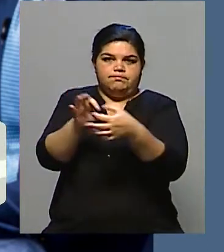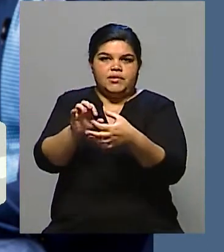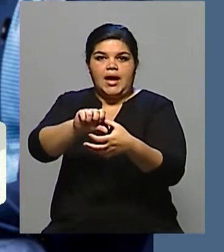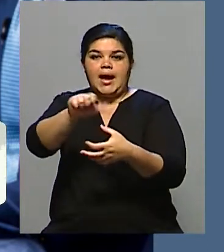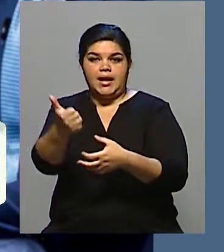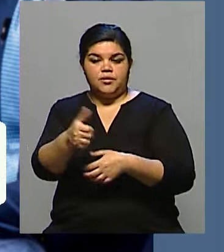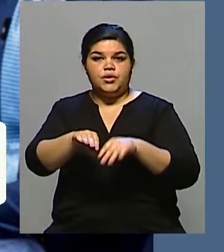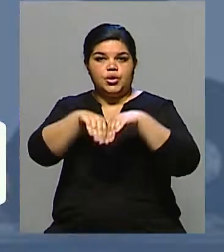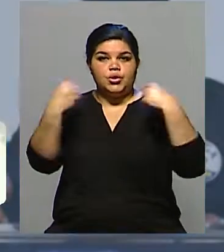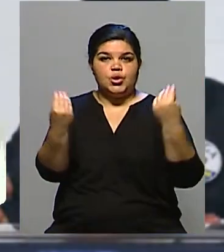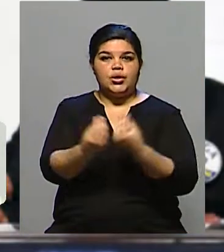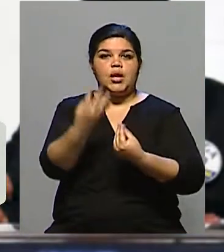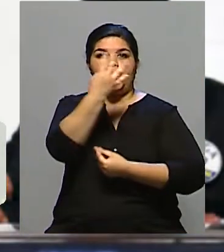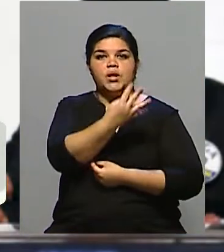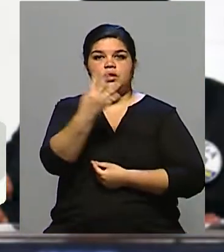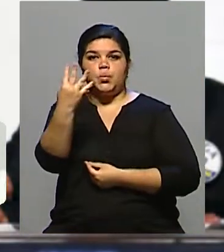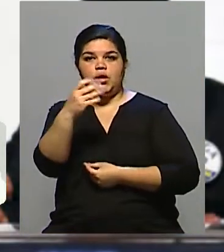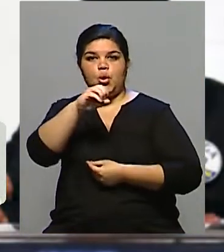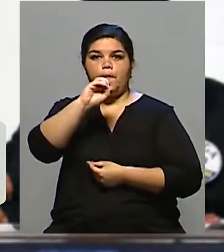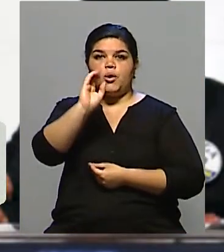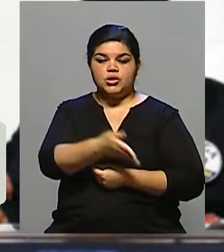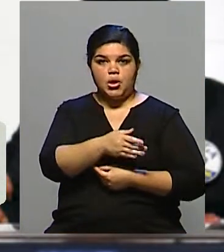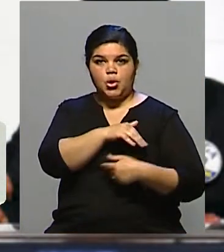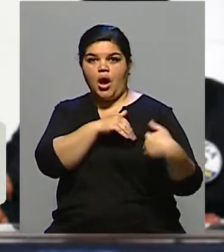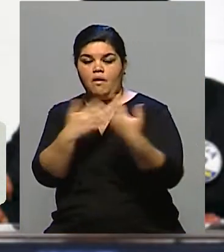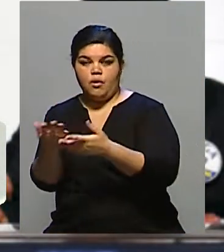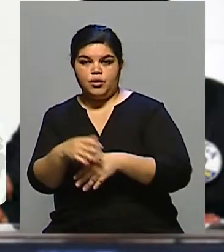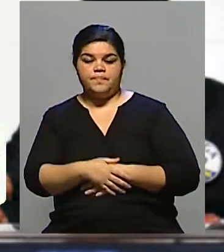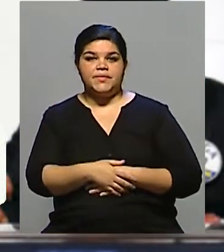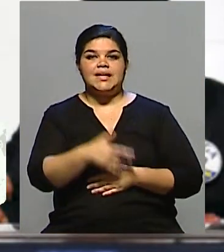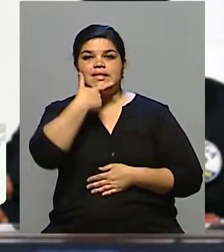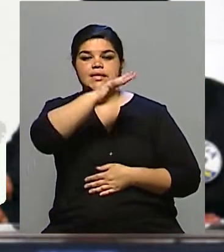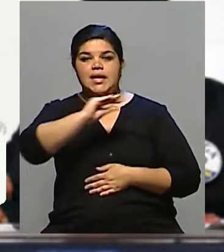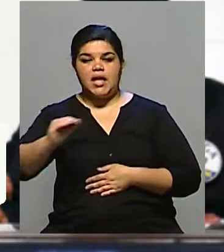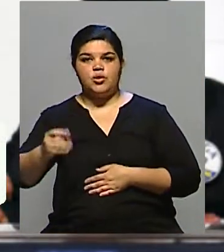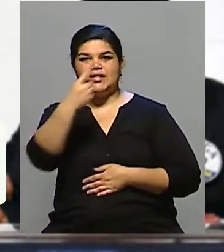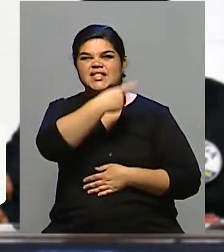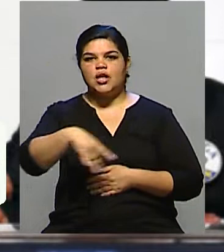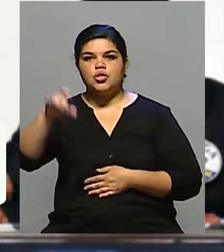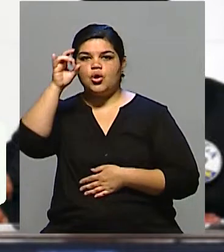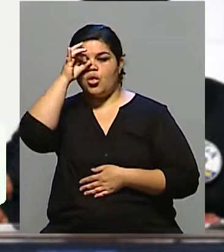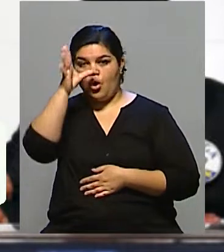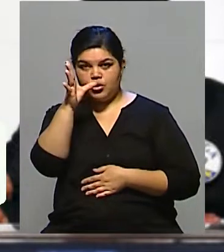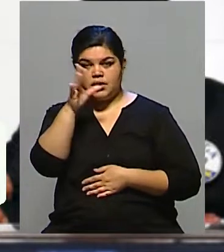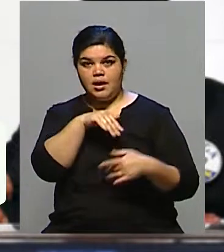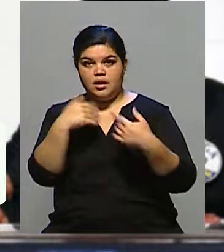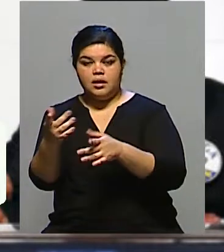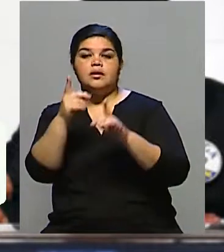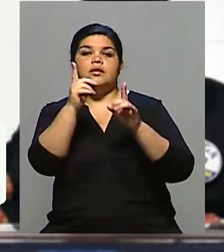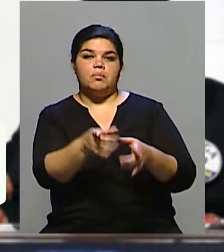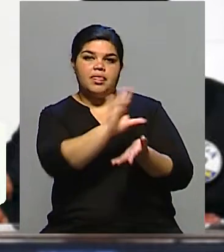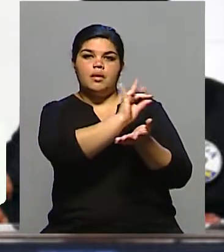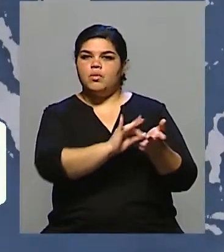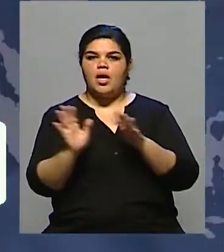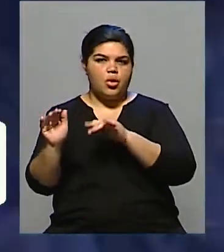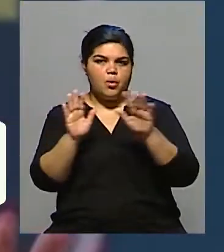del 44% de los votos. En el Senado, 112 escaños de 200 y casi el mismo porcentaje en la Cámara de